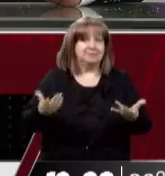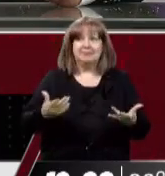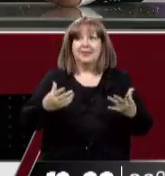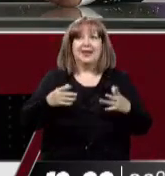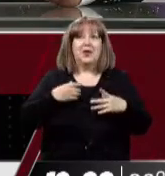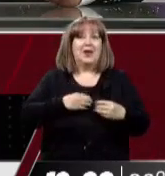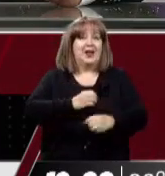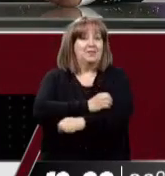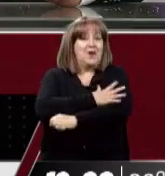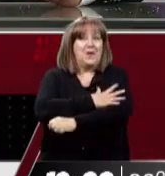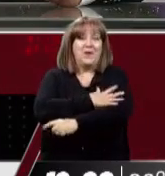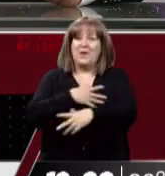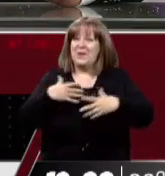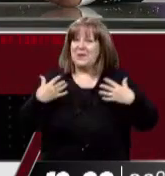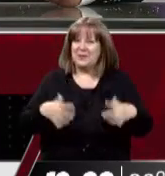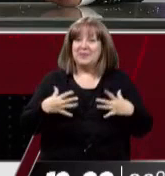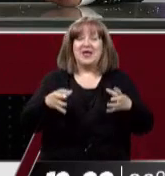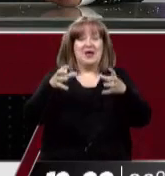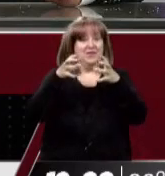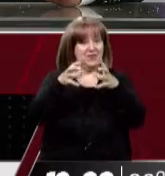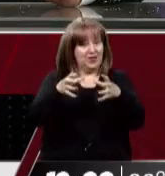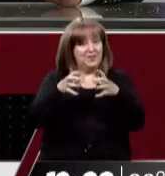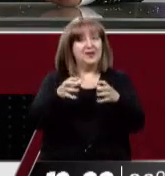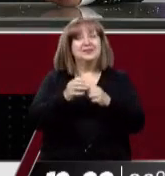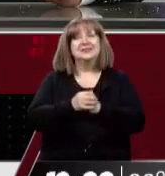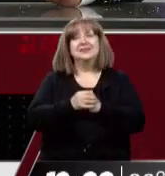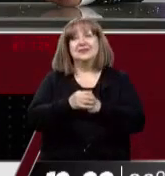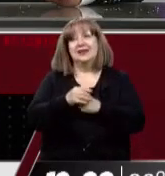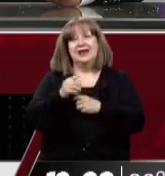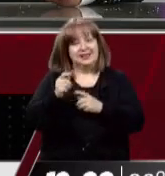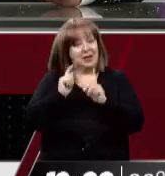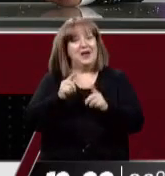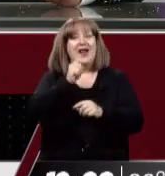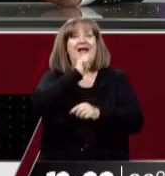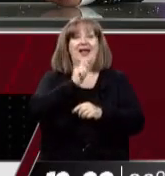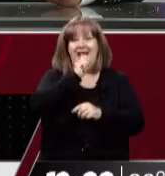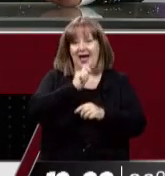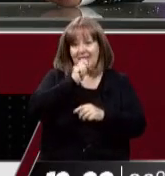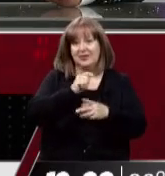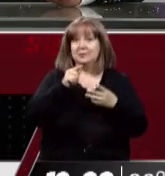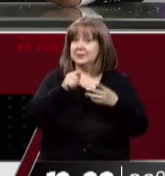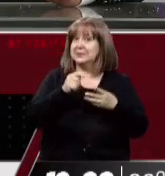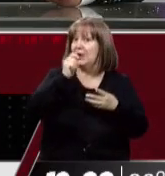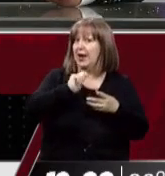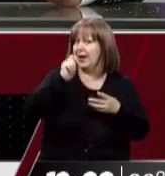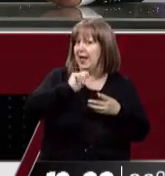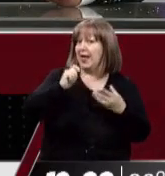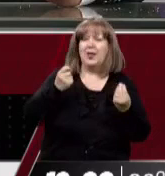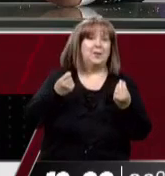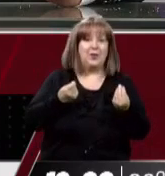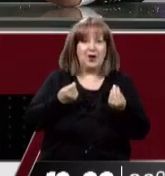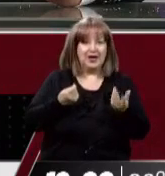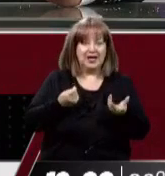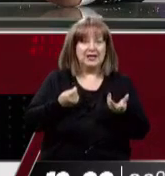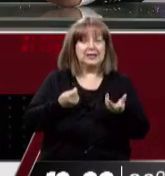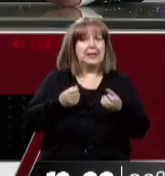abarcado cosas que son realmente impensadas, hasta inclusive el helado. La pasión por el mundial también llegó al helado y justamente desde